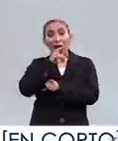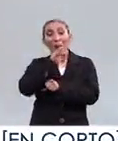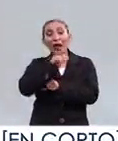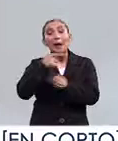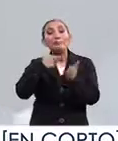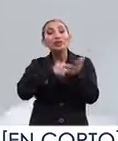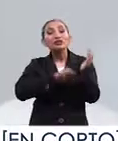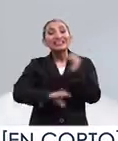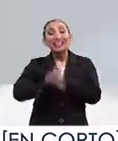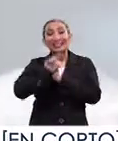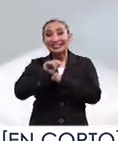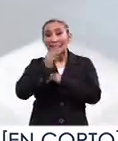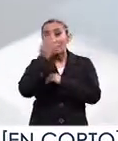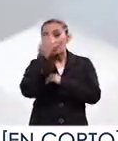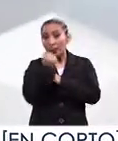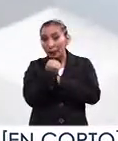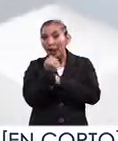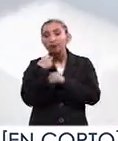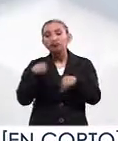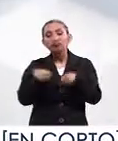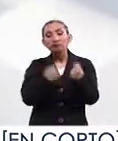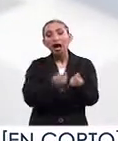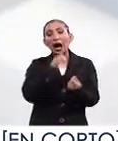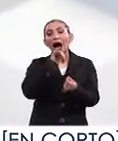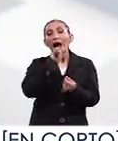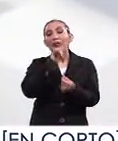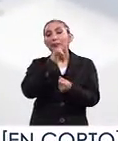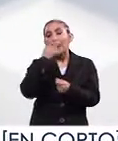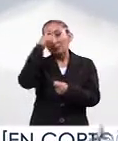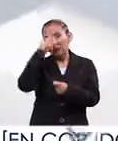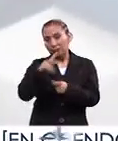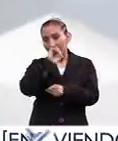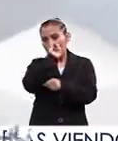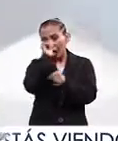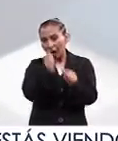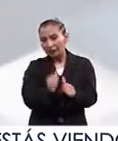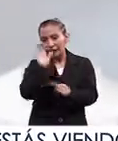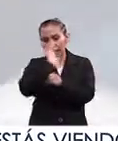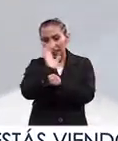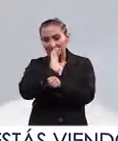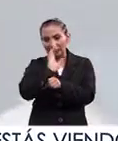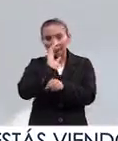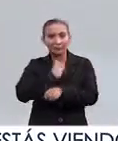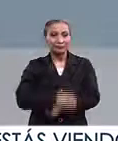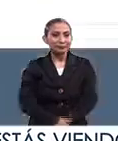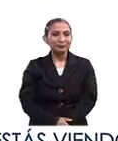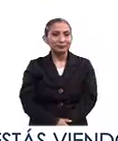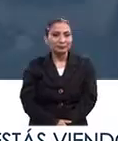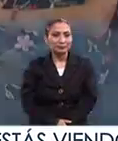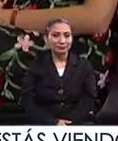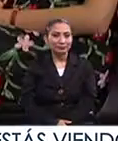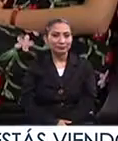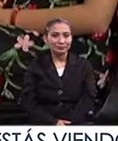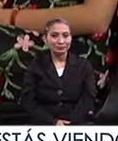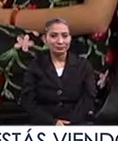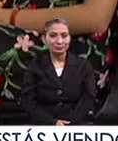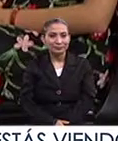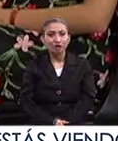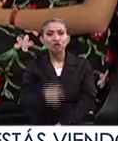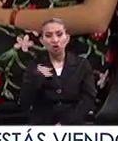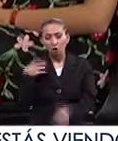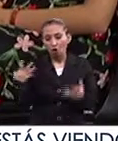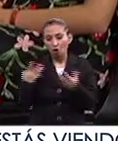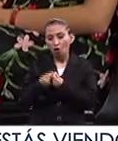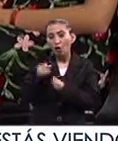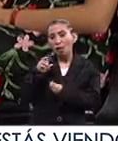en 1979, entregado por la Academia Mexicana de Artes y Ciencias Cinematográficas. Formé